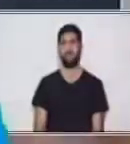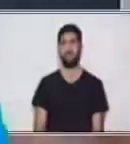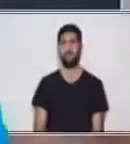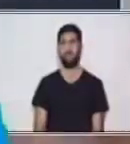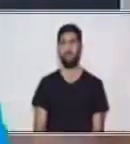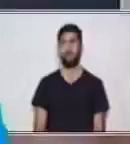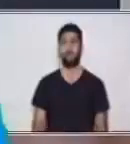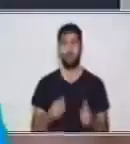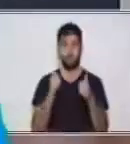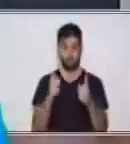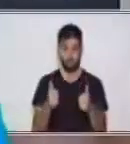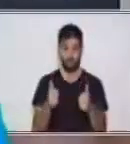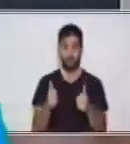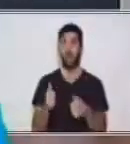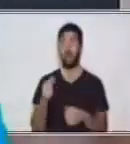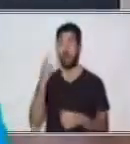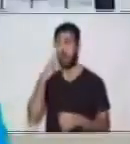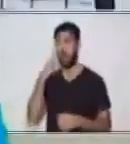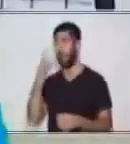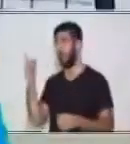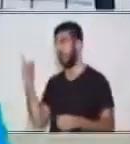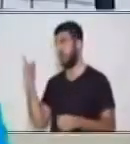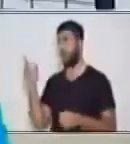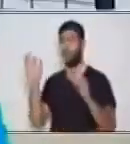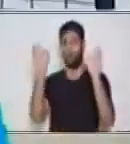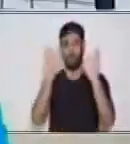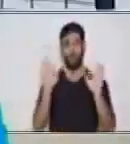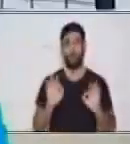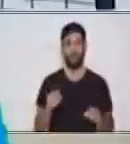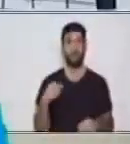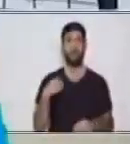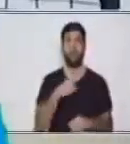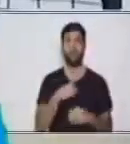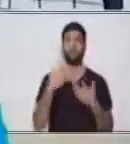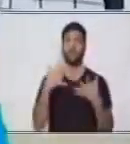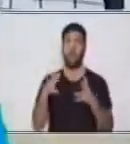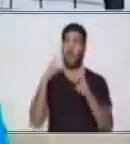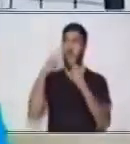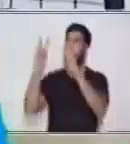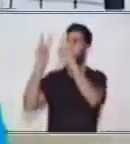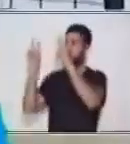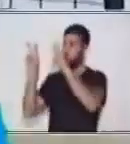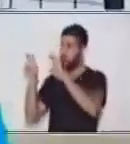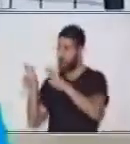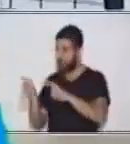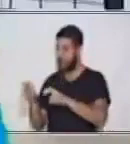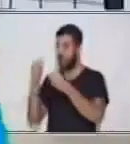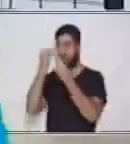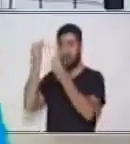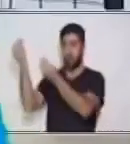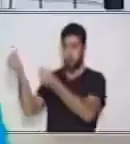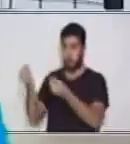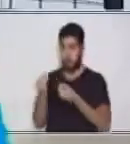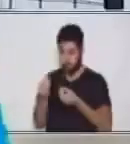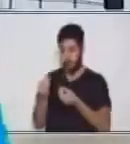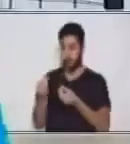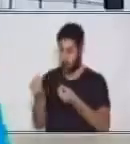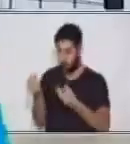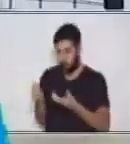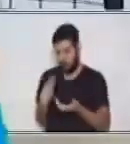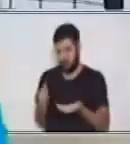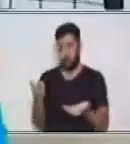Muy bien, y de esta forma hemos podido realizar el análisis y la interpretación de datos en una